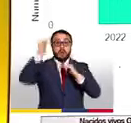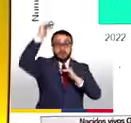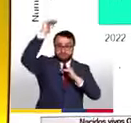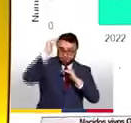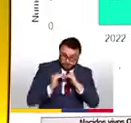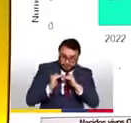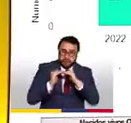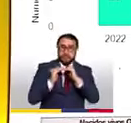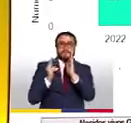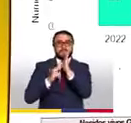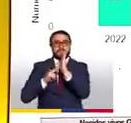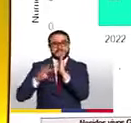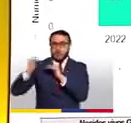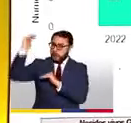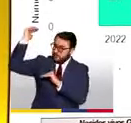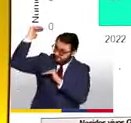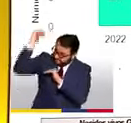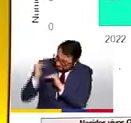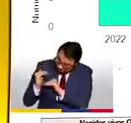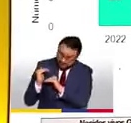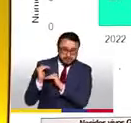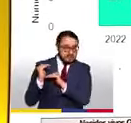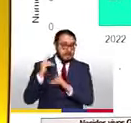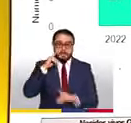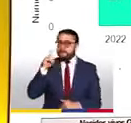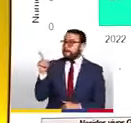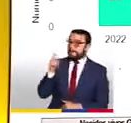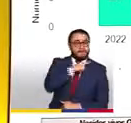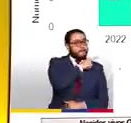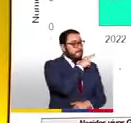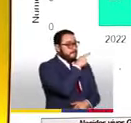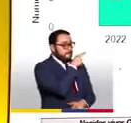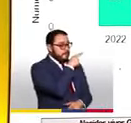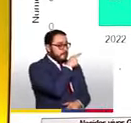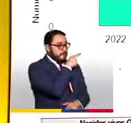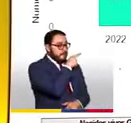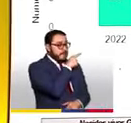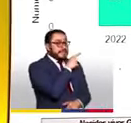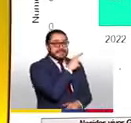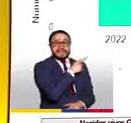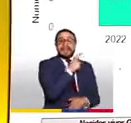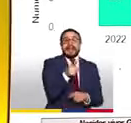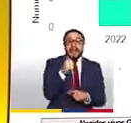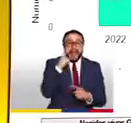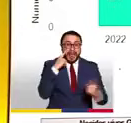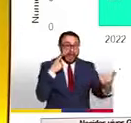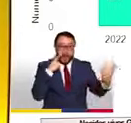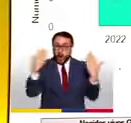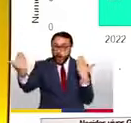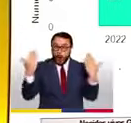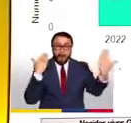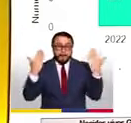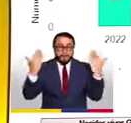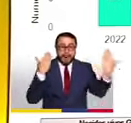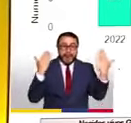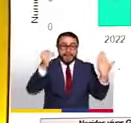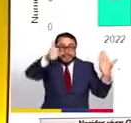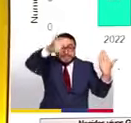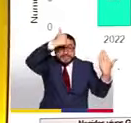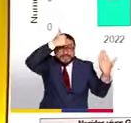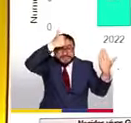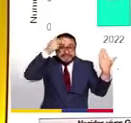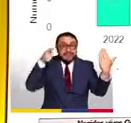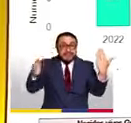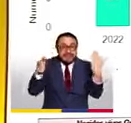en el 25 aún más. De tal manera, y este es el punto de comparación, que hasta